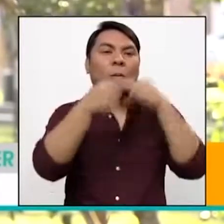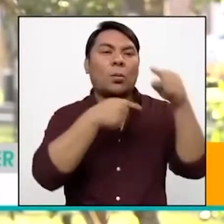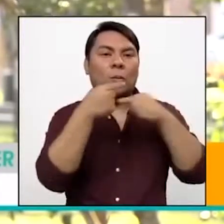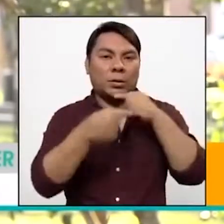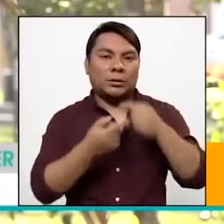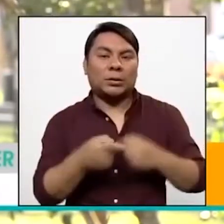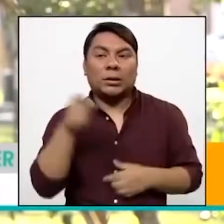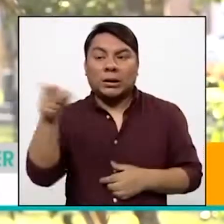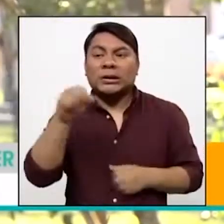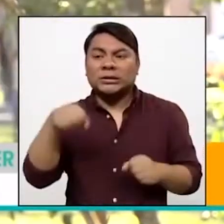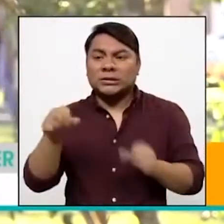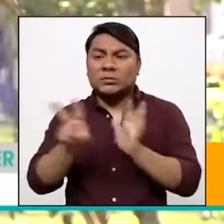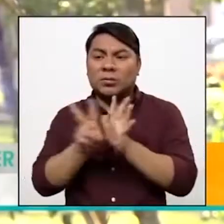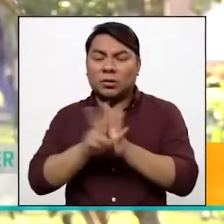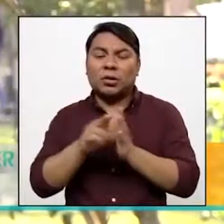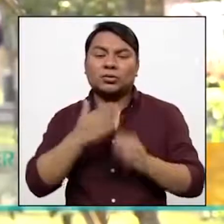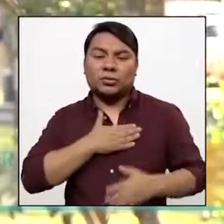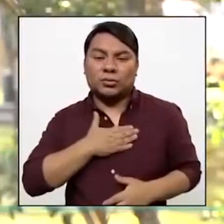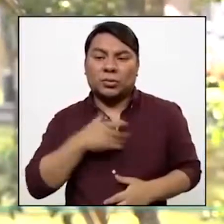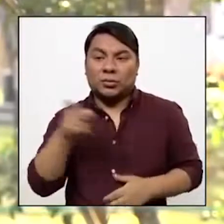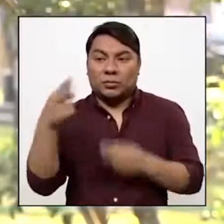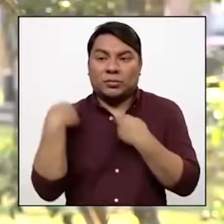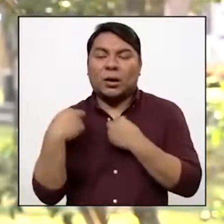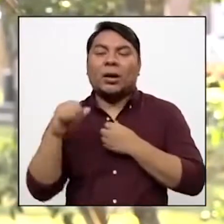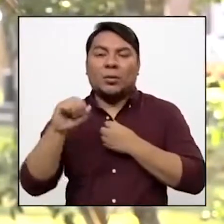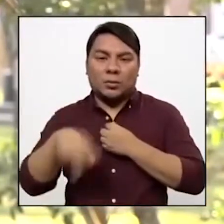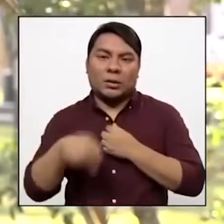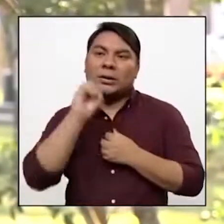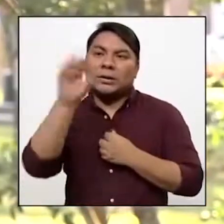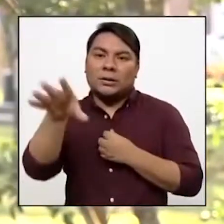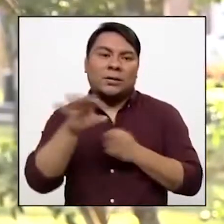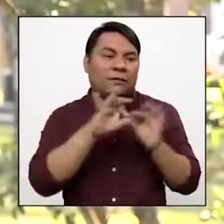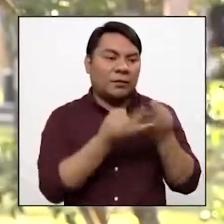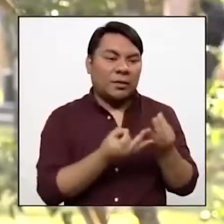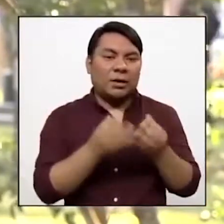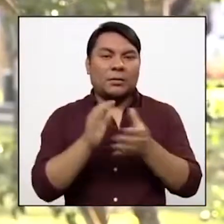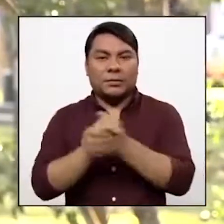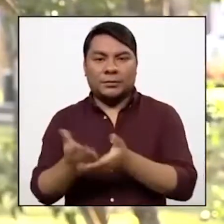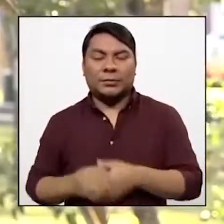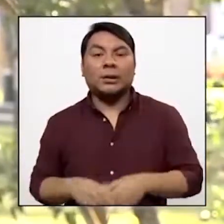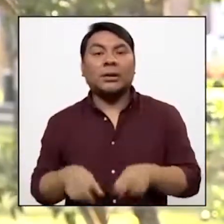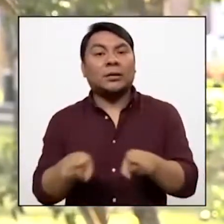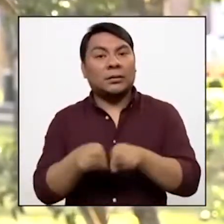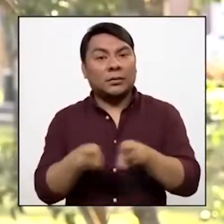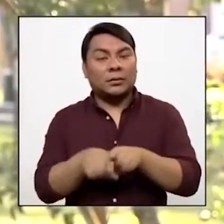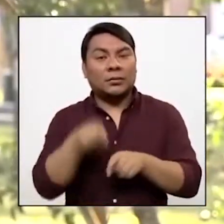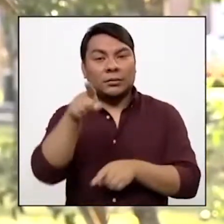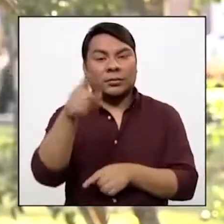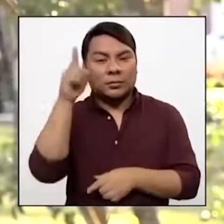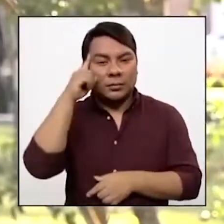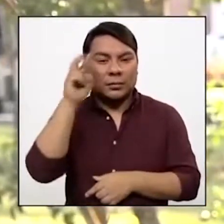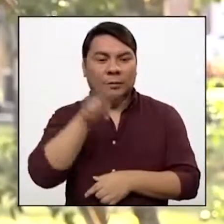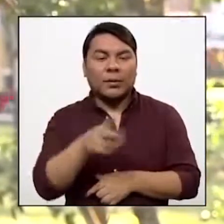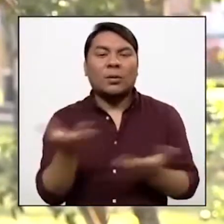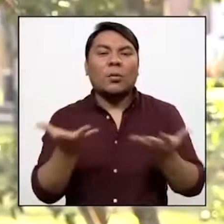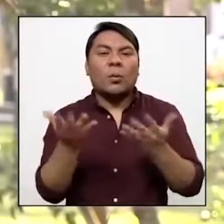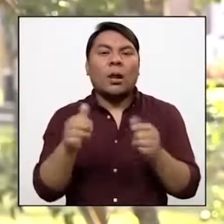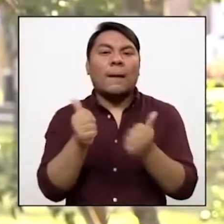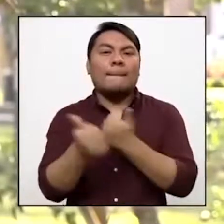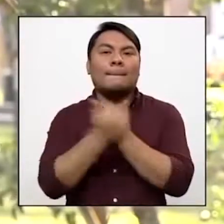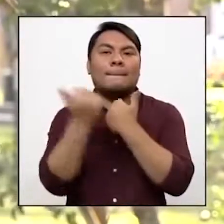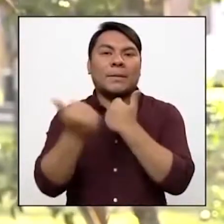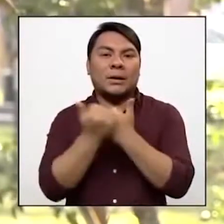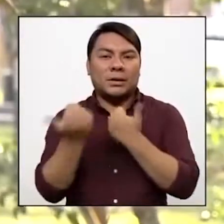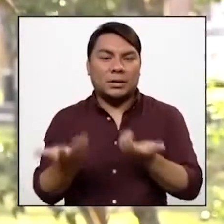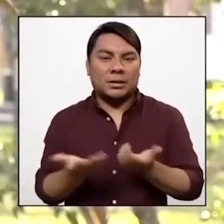hacer. Después tenemos que conocer bien cuáles son los peligros que tenemos en nuestra comunidad, qué tan vulnerables